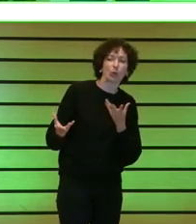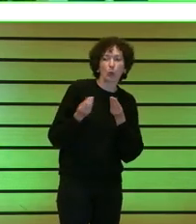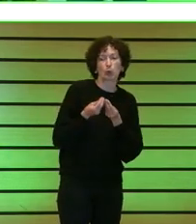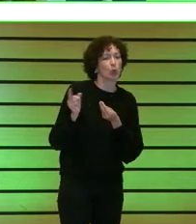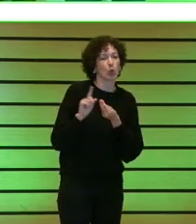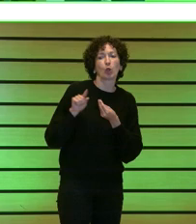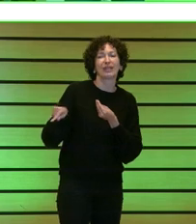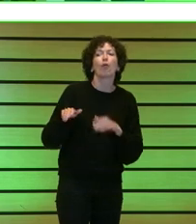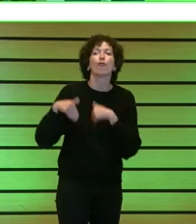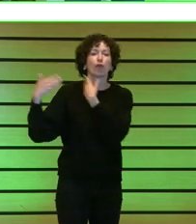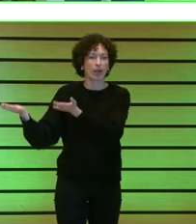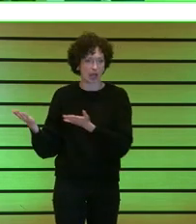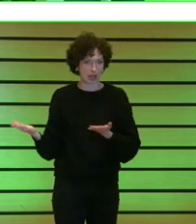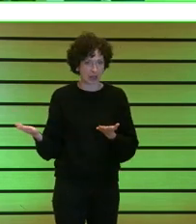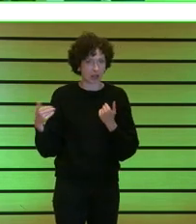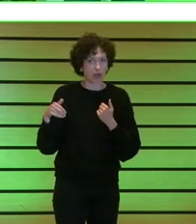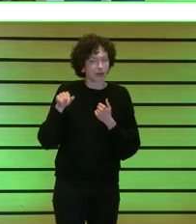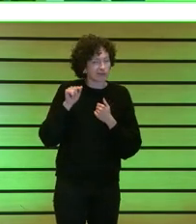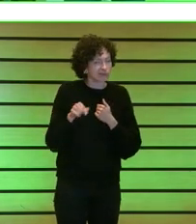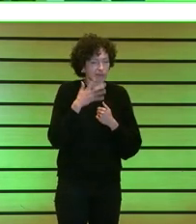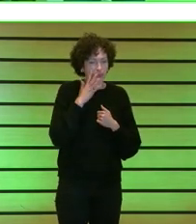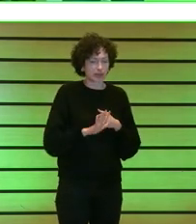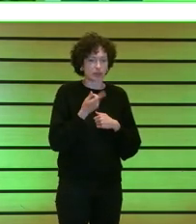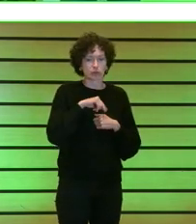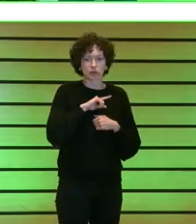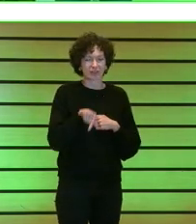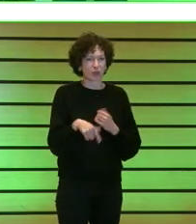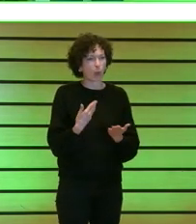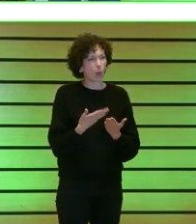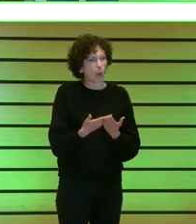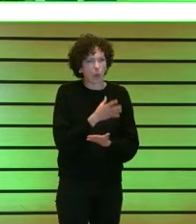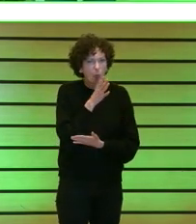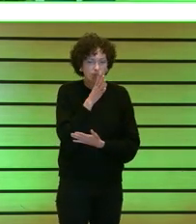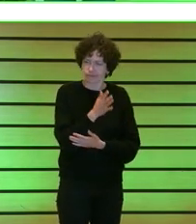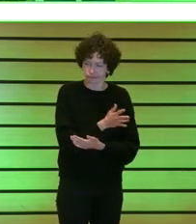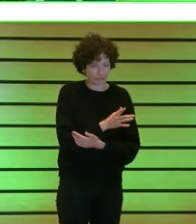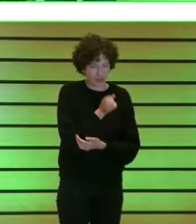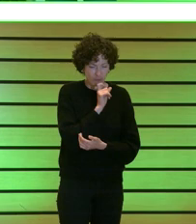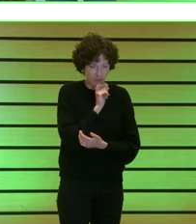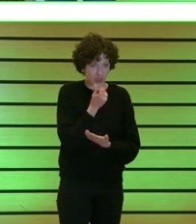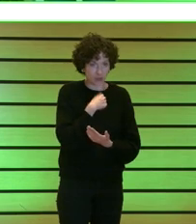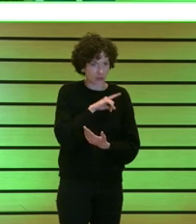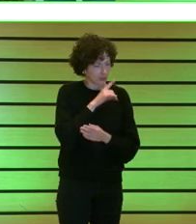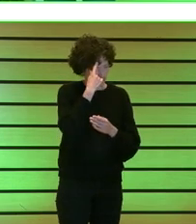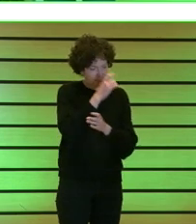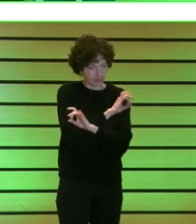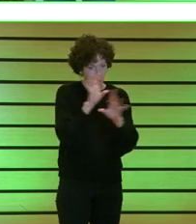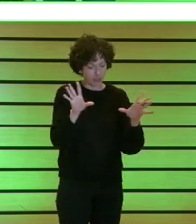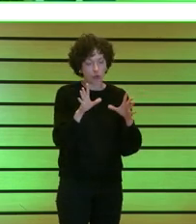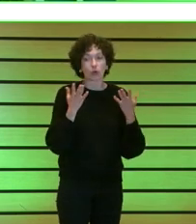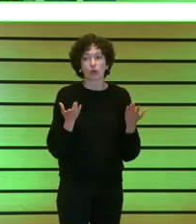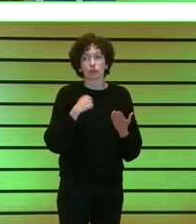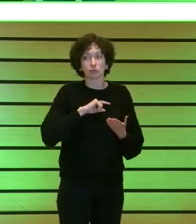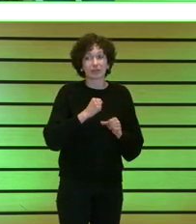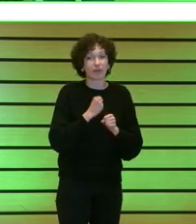sino que estuviera fuera pues eso nos parece que es difícilmente justificable y lo teníamos claro y estamos trabajando para Precisamente